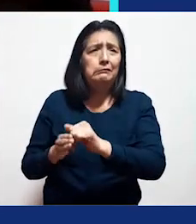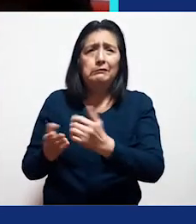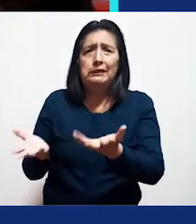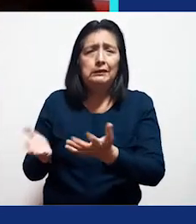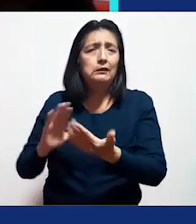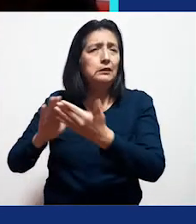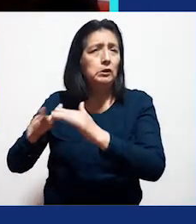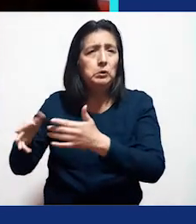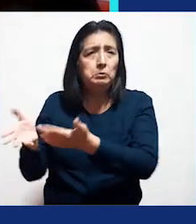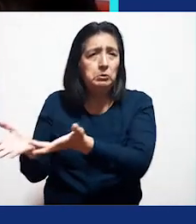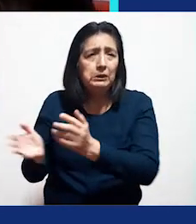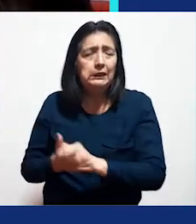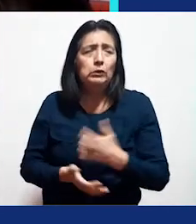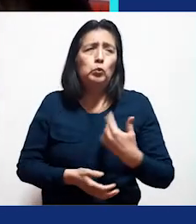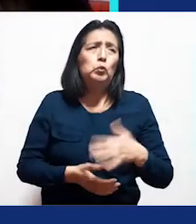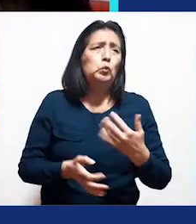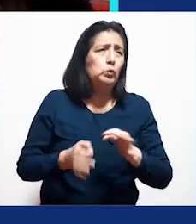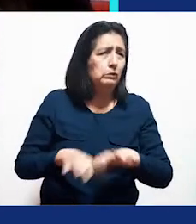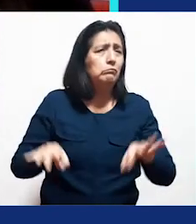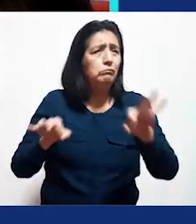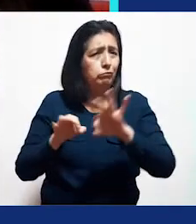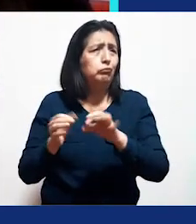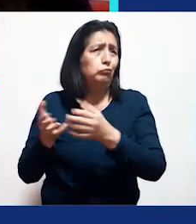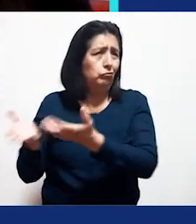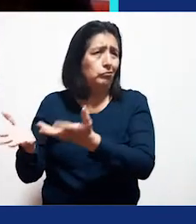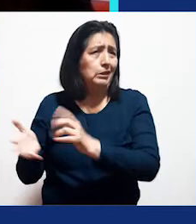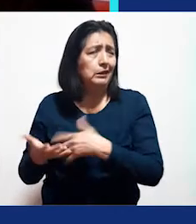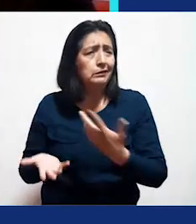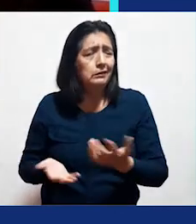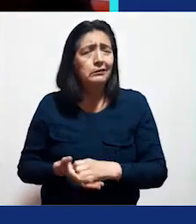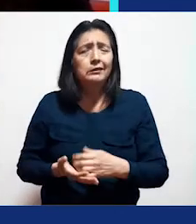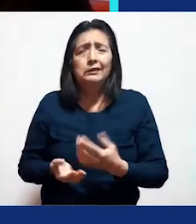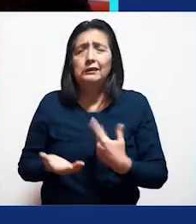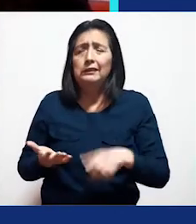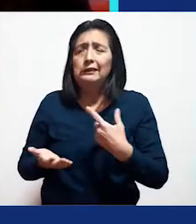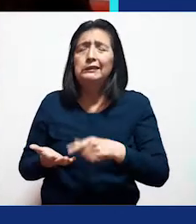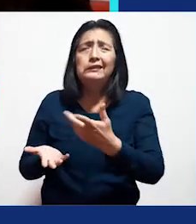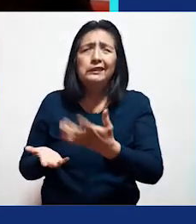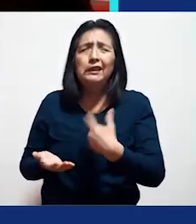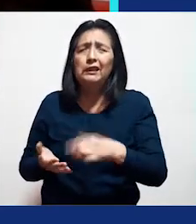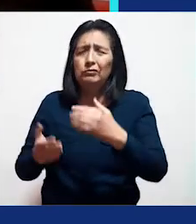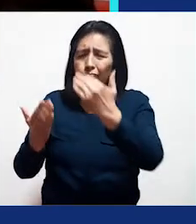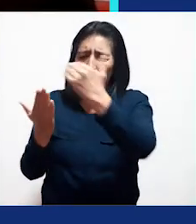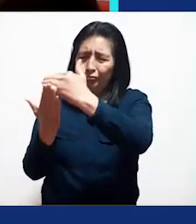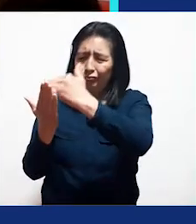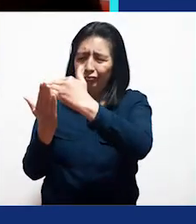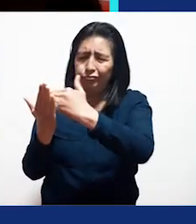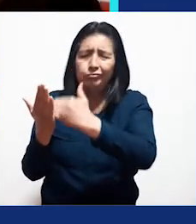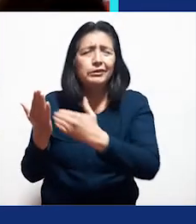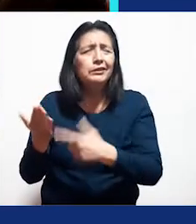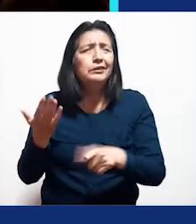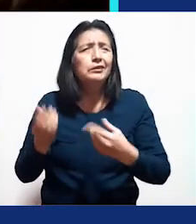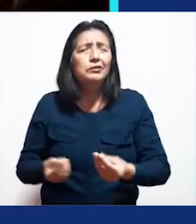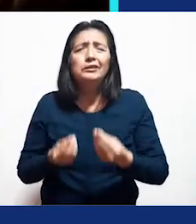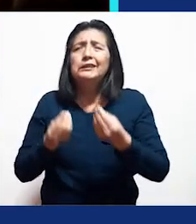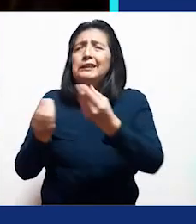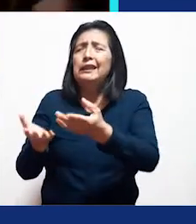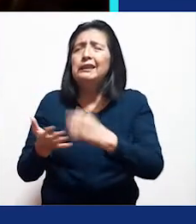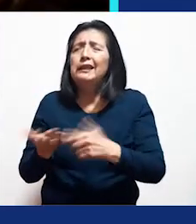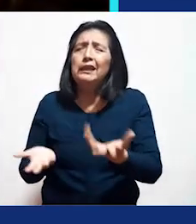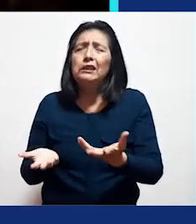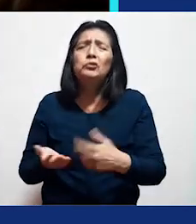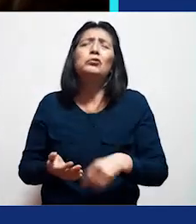en las comunidades este importante instrumento que ciertamente recoge varios de los planteamientos alcanzados por